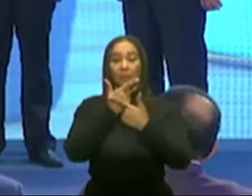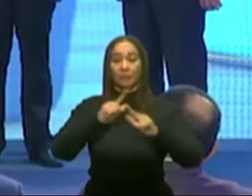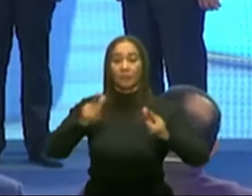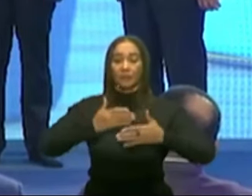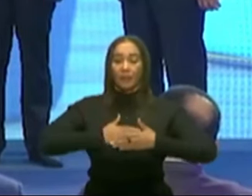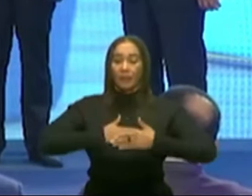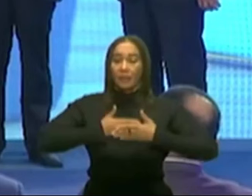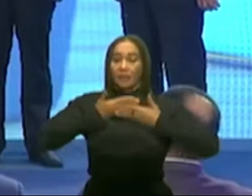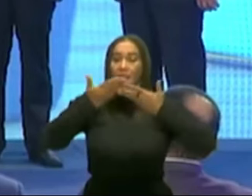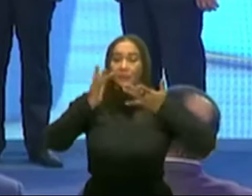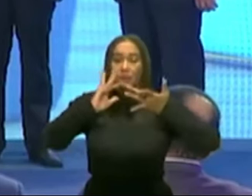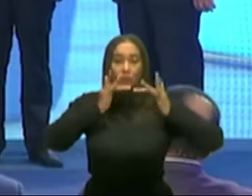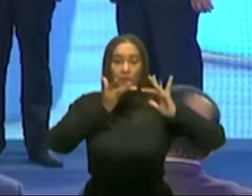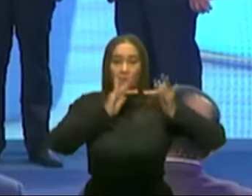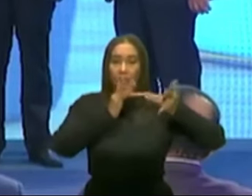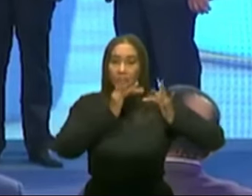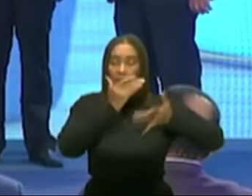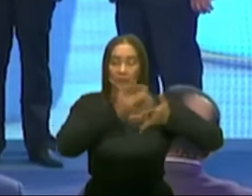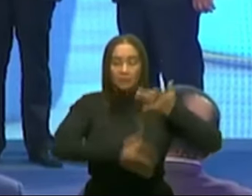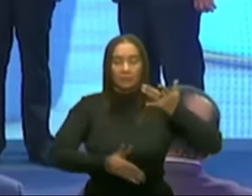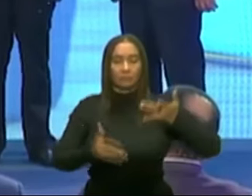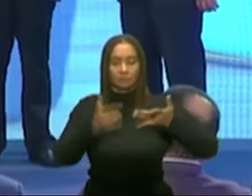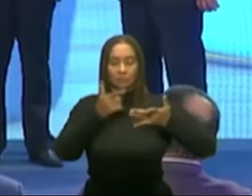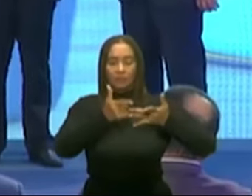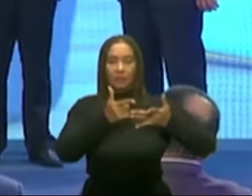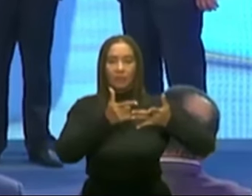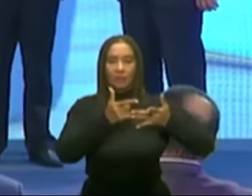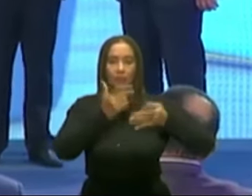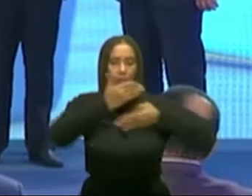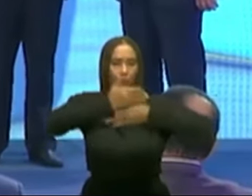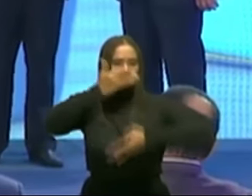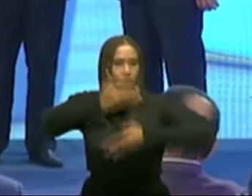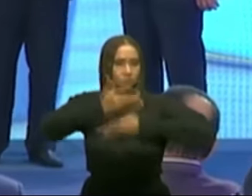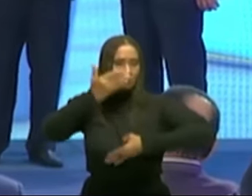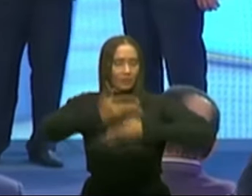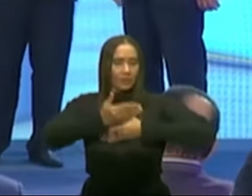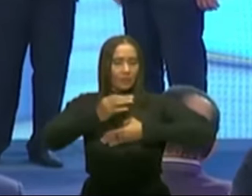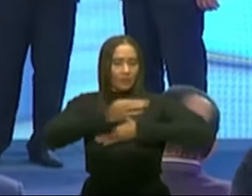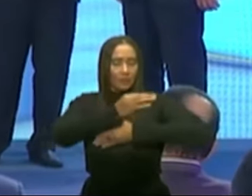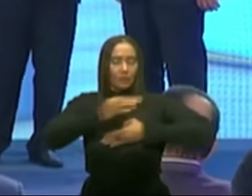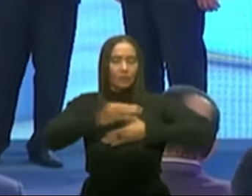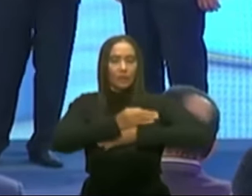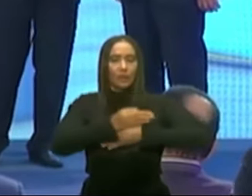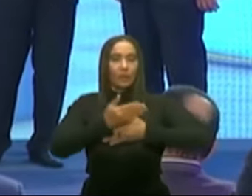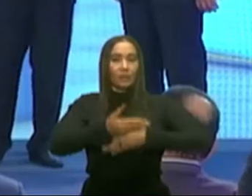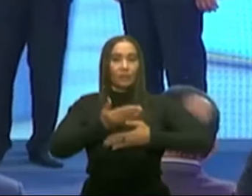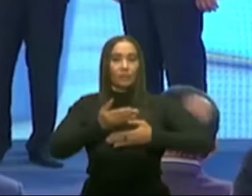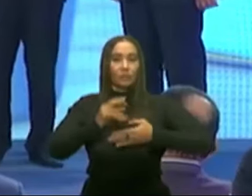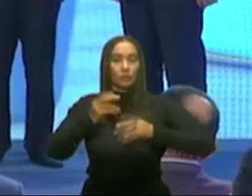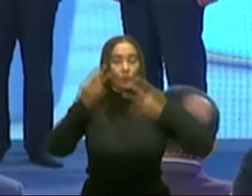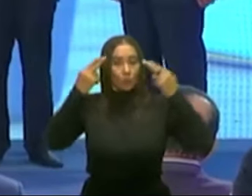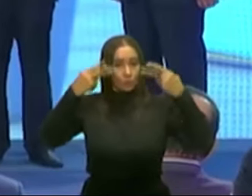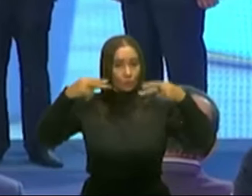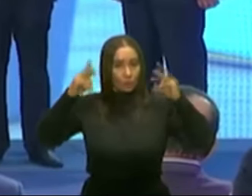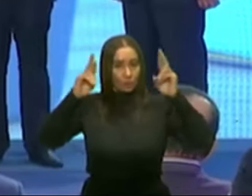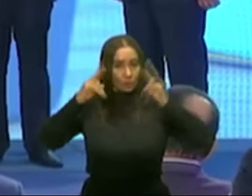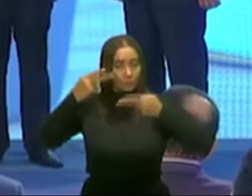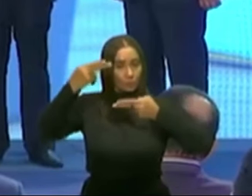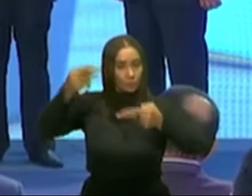redes sociales encuentra como frontera el derecho al honor, a la intimidad, a la propia imagen,